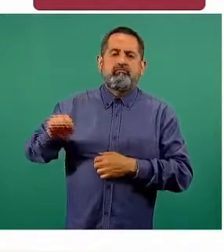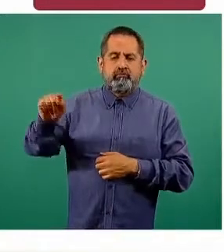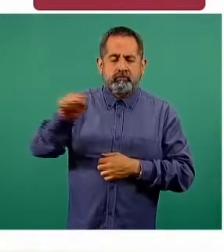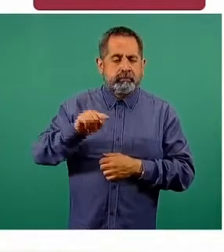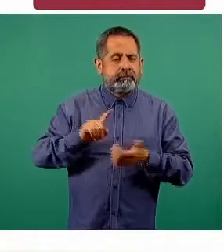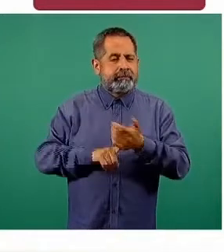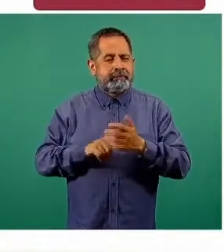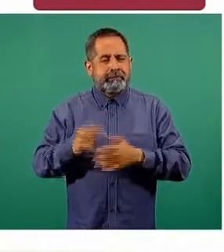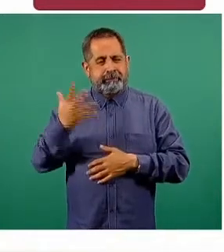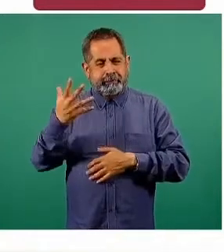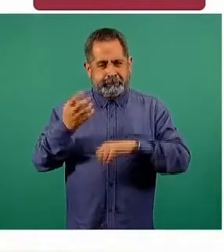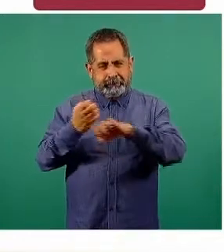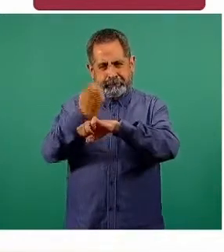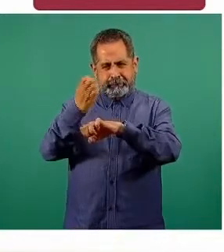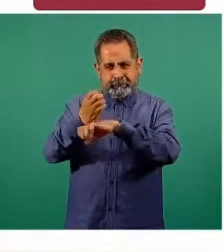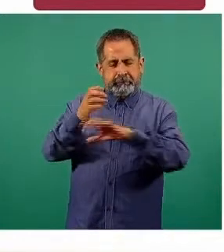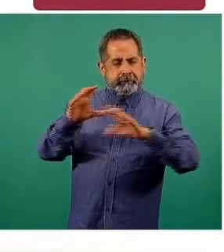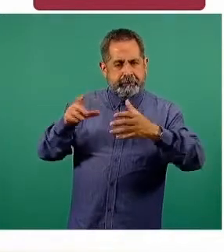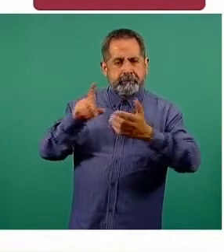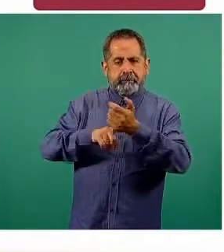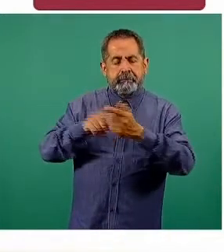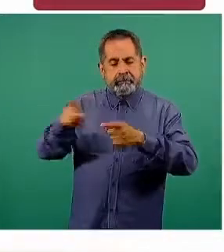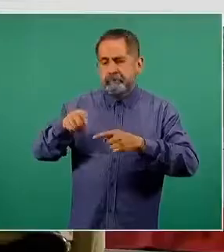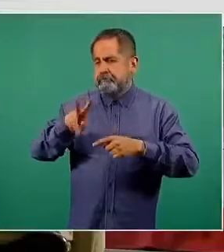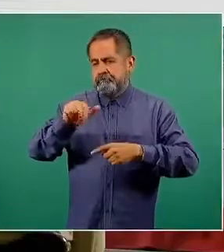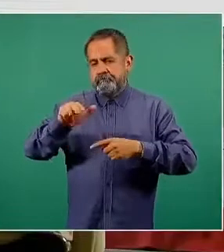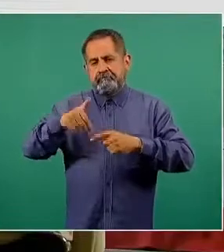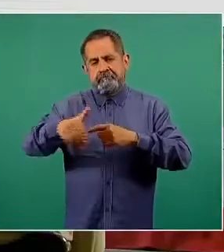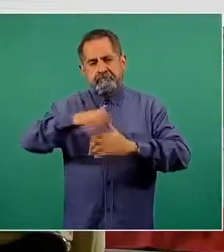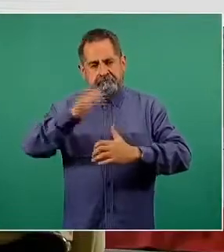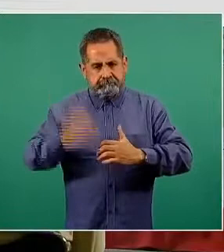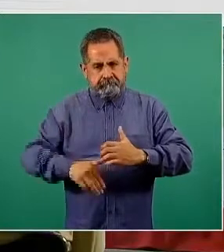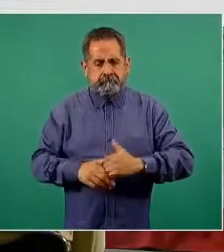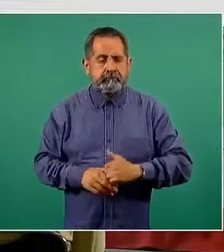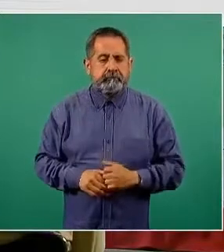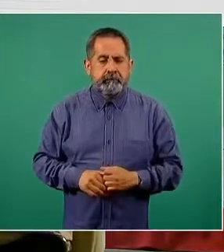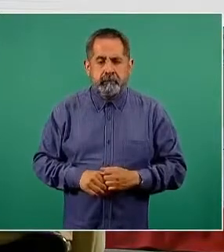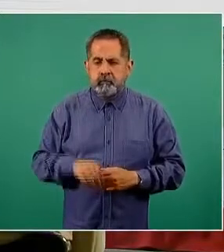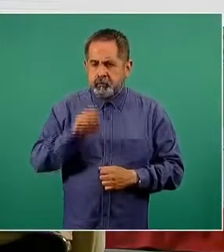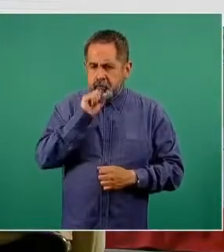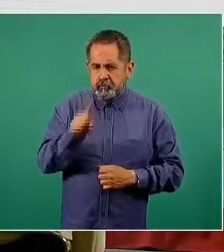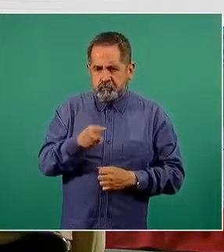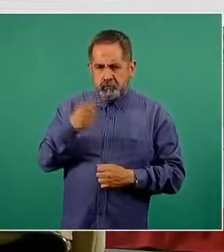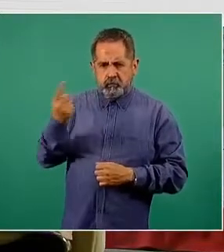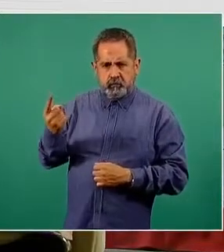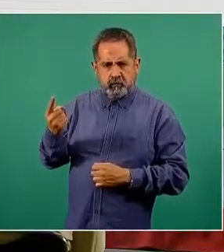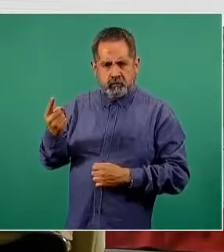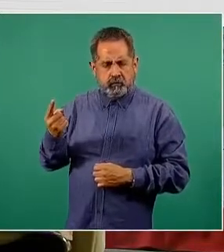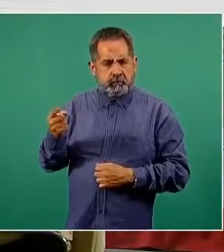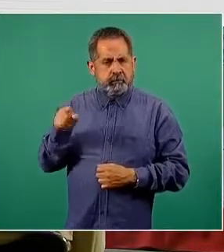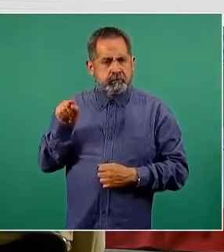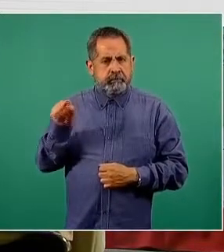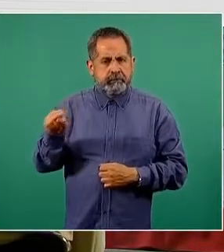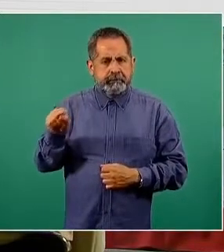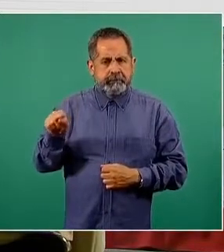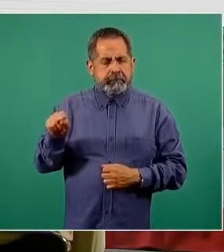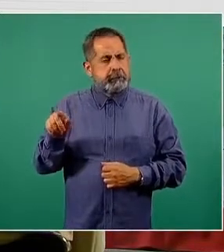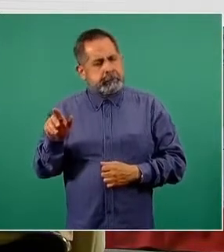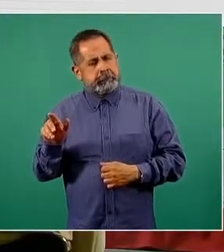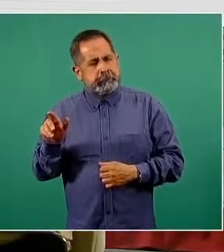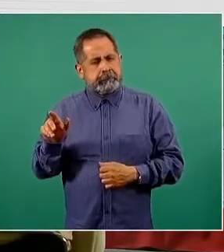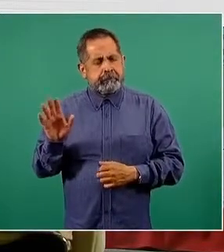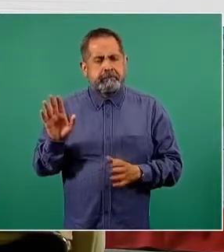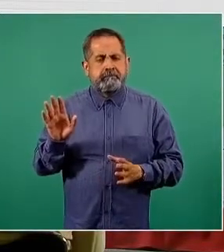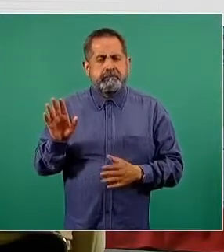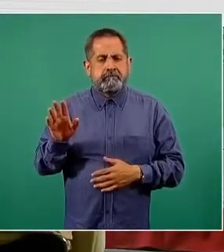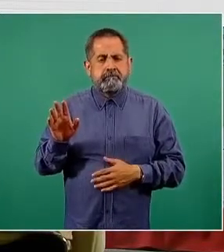primeras 5 entidades adicionales a Campeche a punto de terminar. Después tenemos el personal, del personal de